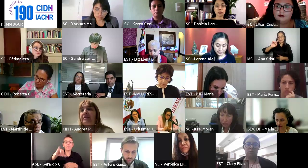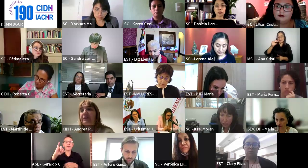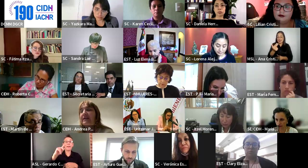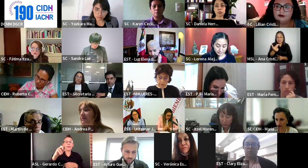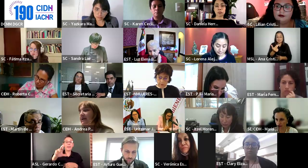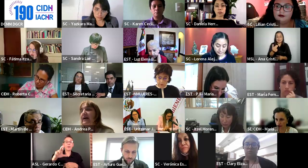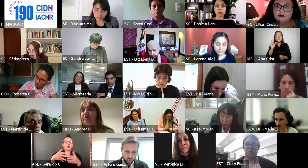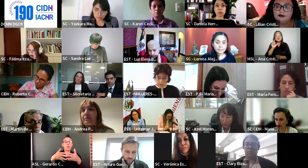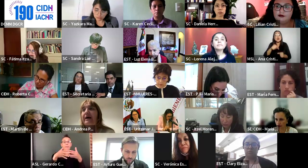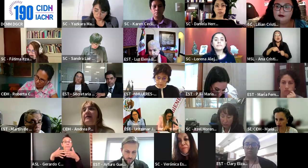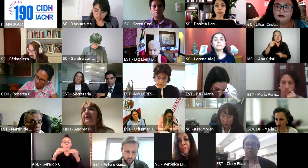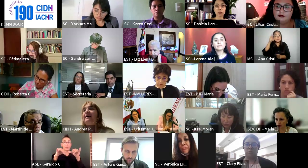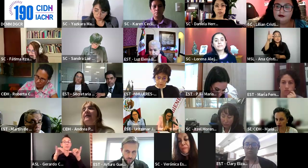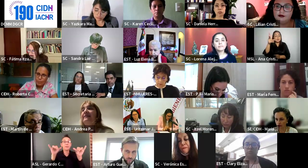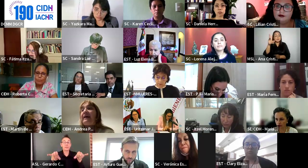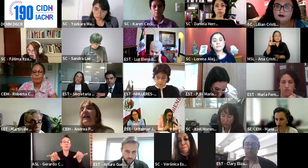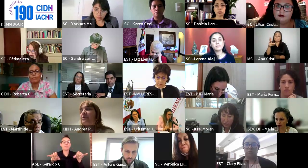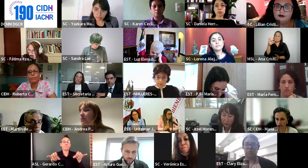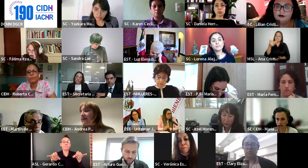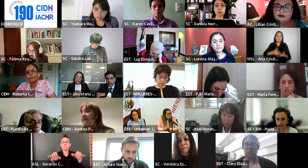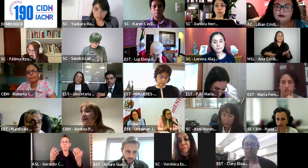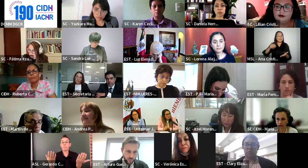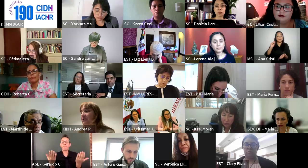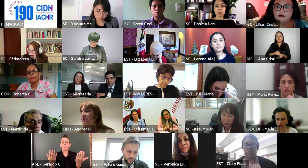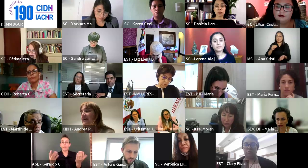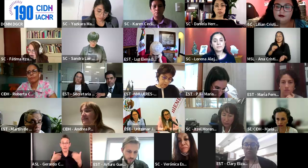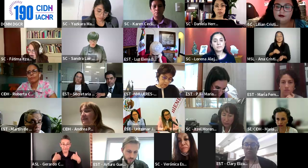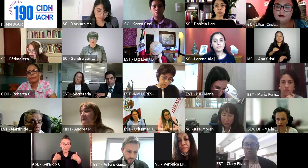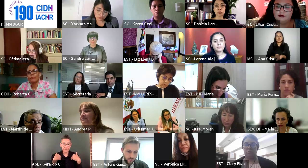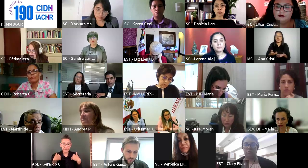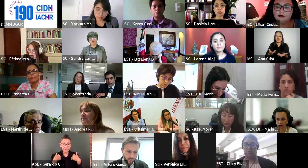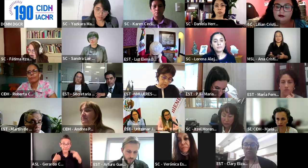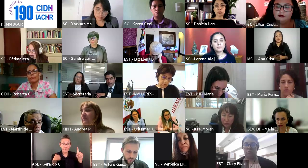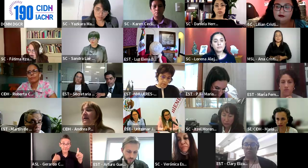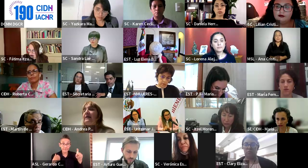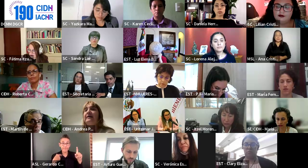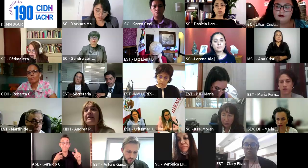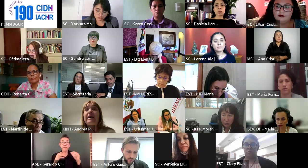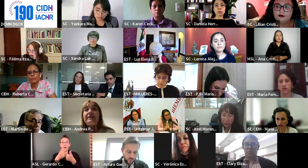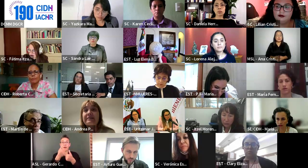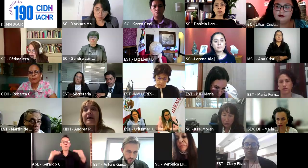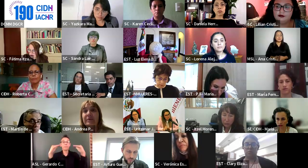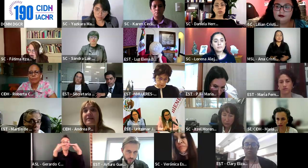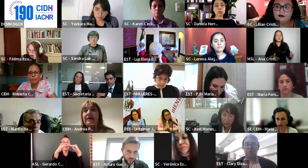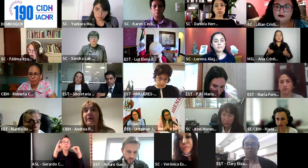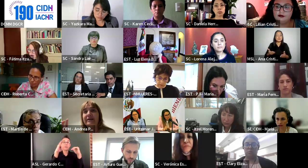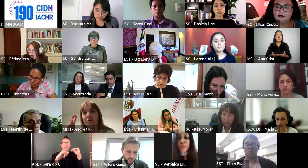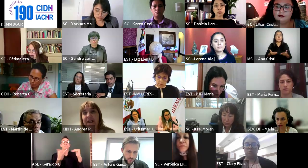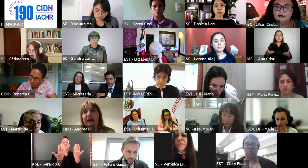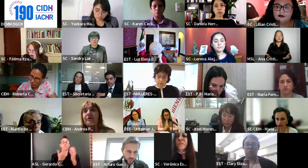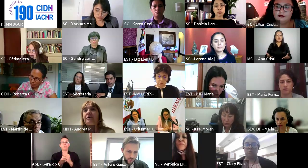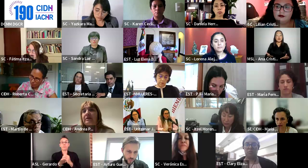propio sistema interamericano para estar a la altura de las circunstancias. Quiero agradecer además